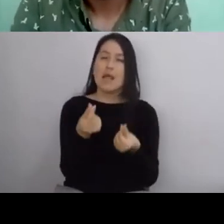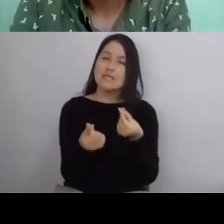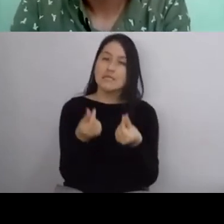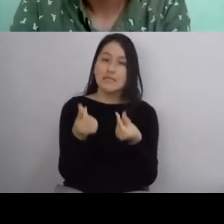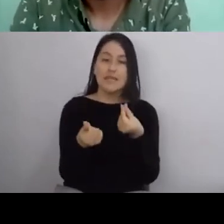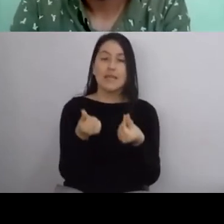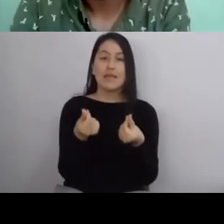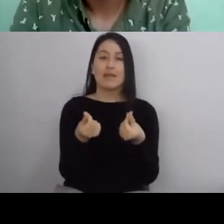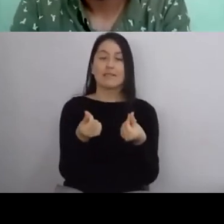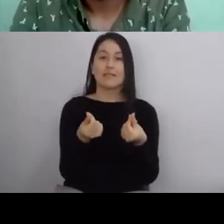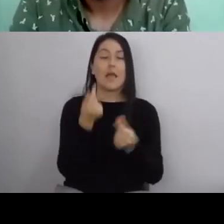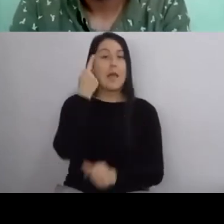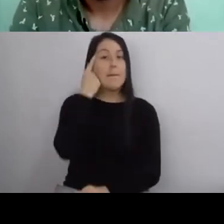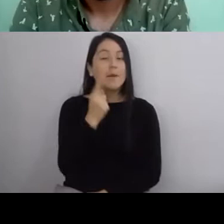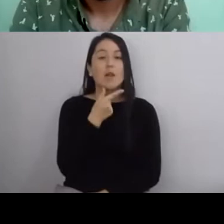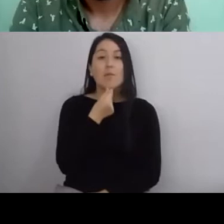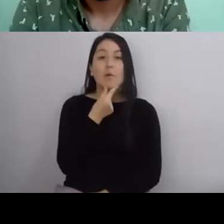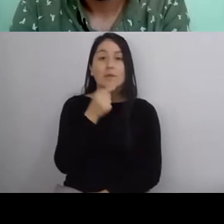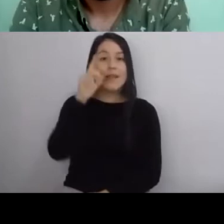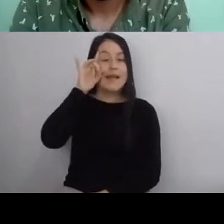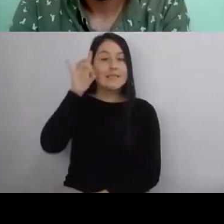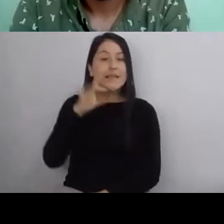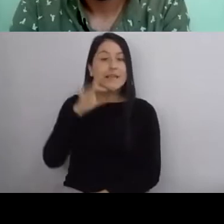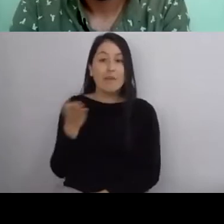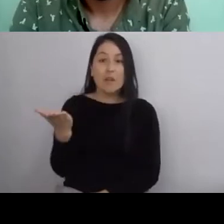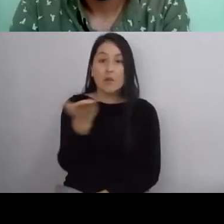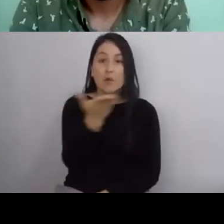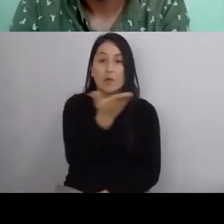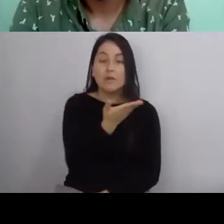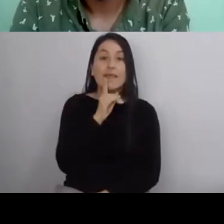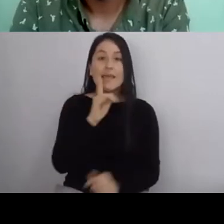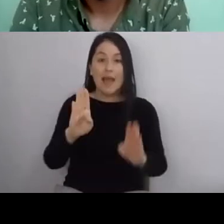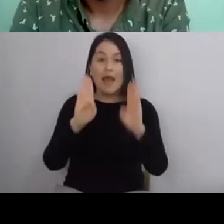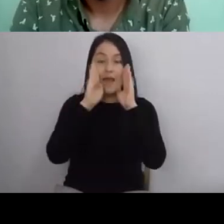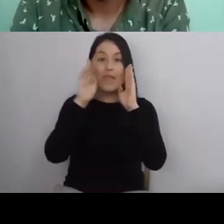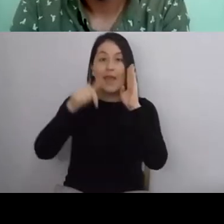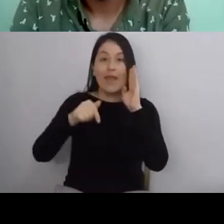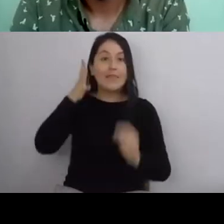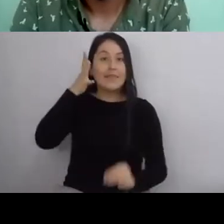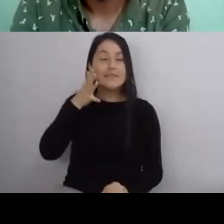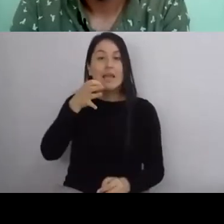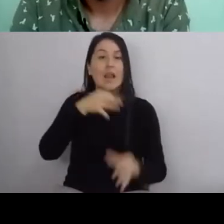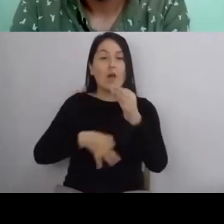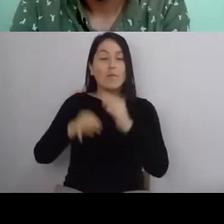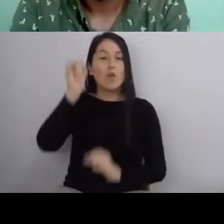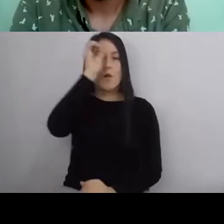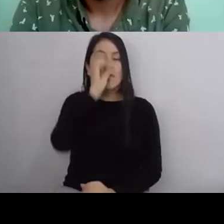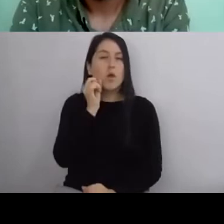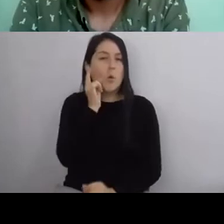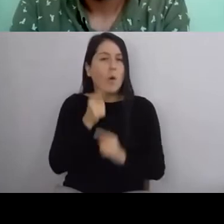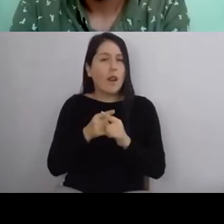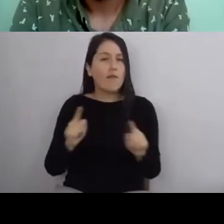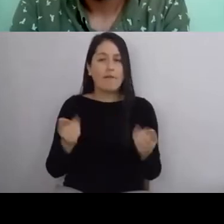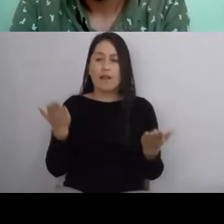a primera vista, pero me gustaría ver si ustedes, quienes están escuchando esta charla, me pueden dar una idea. ¿Qué opinan ustedes? ¿Cuál es la diferencia entre habilidad y